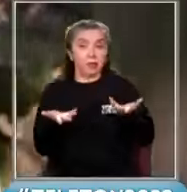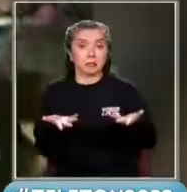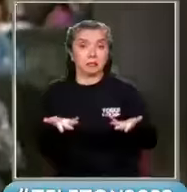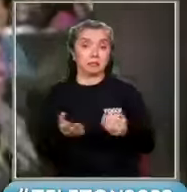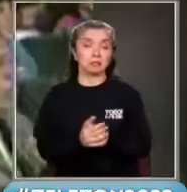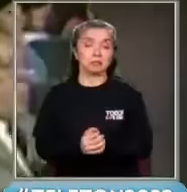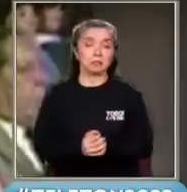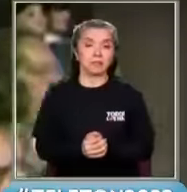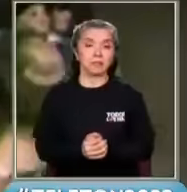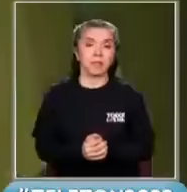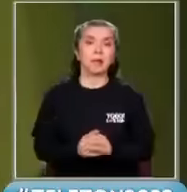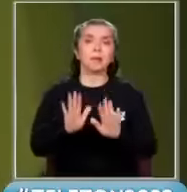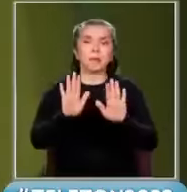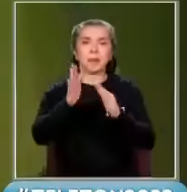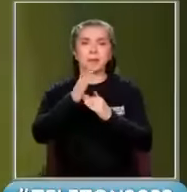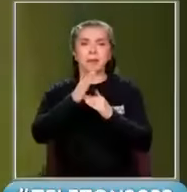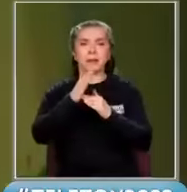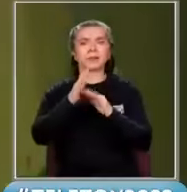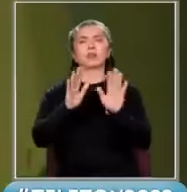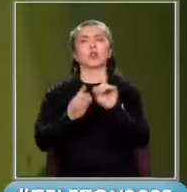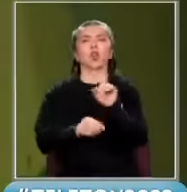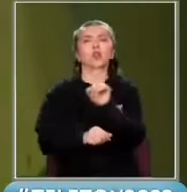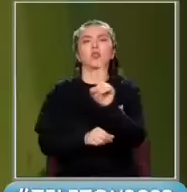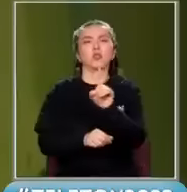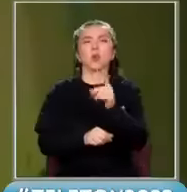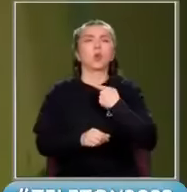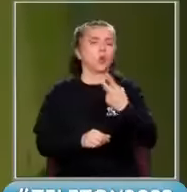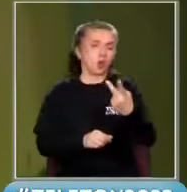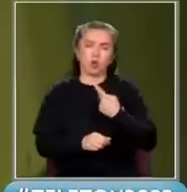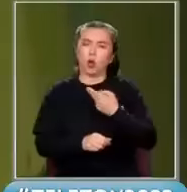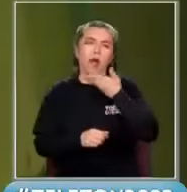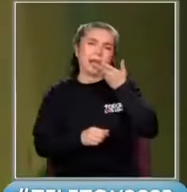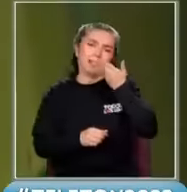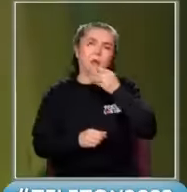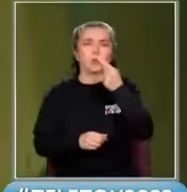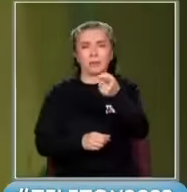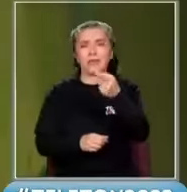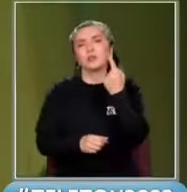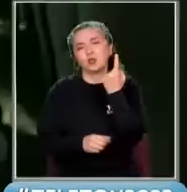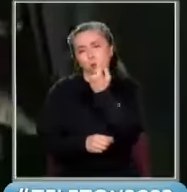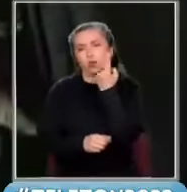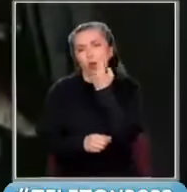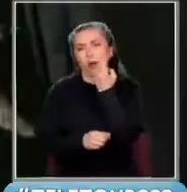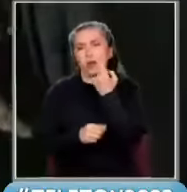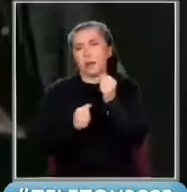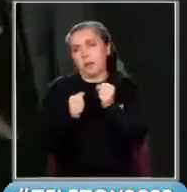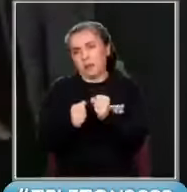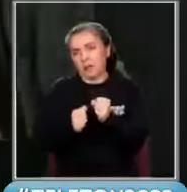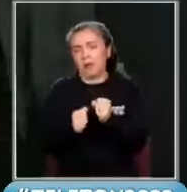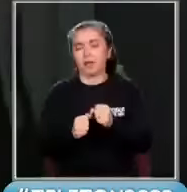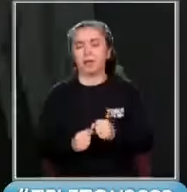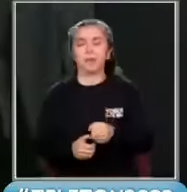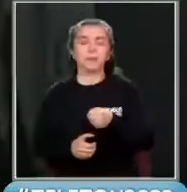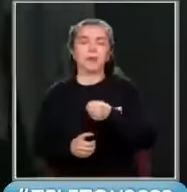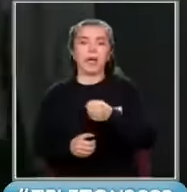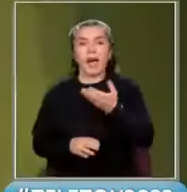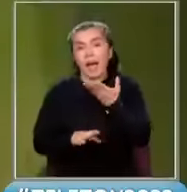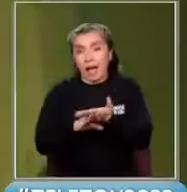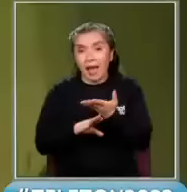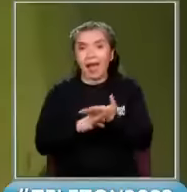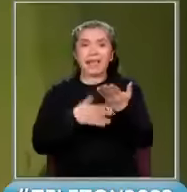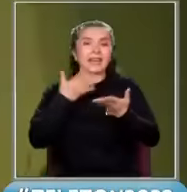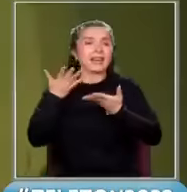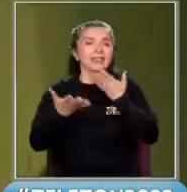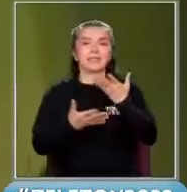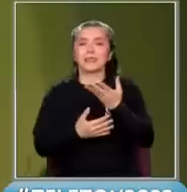A ver, para. No, ¿para qué va a cantar usted conmigo? Usted se la puede más para cantar solita. Hay una canción que me encanta, me fascina y